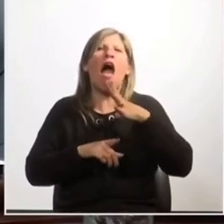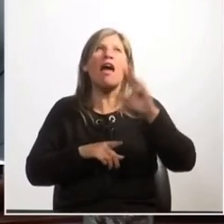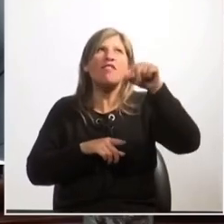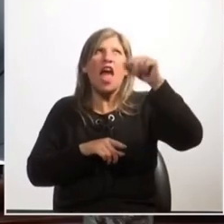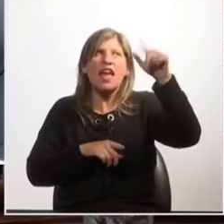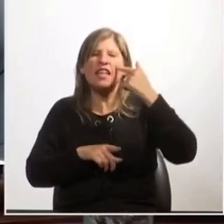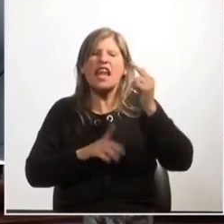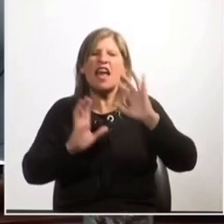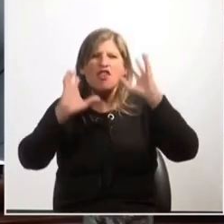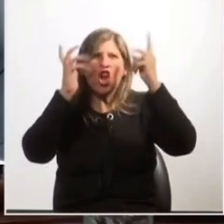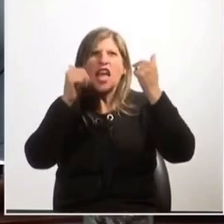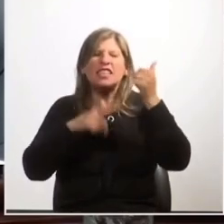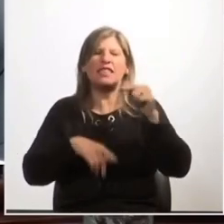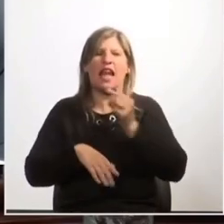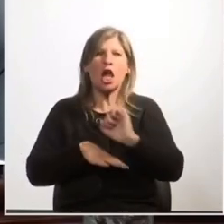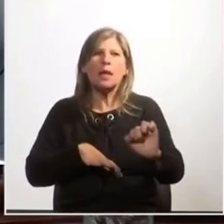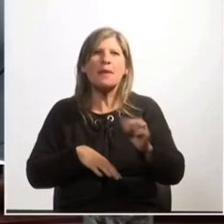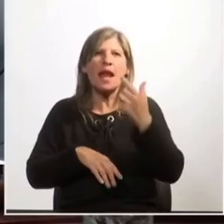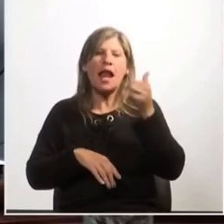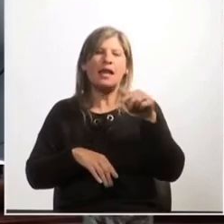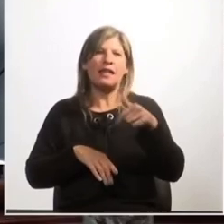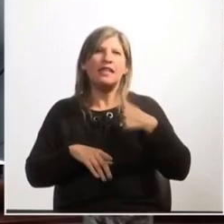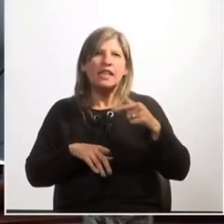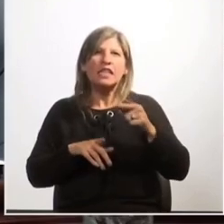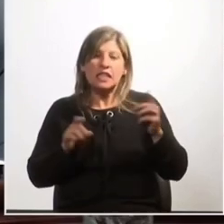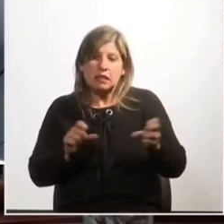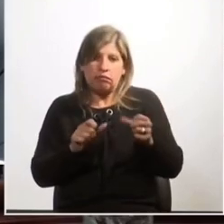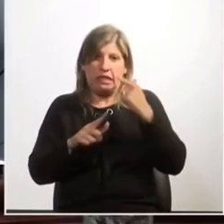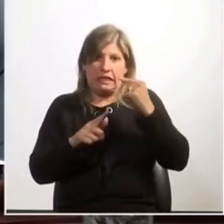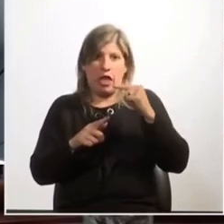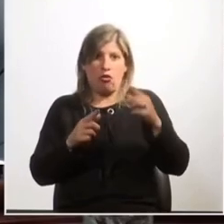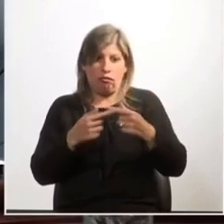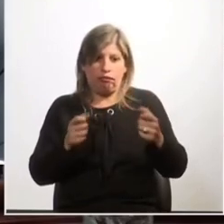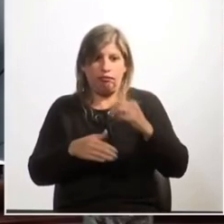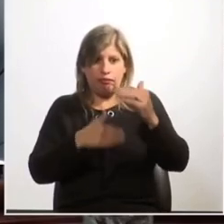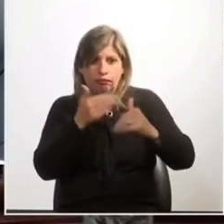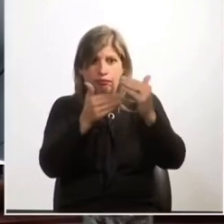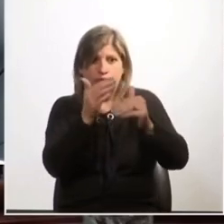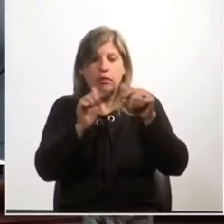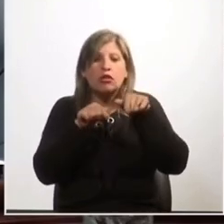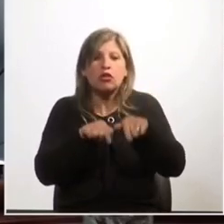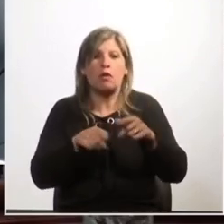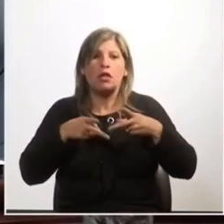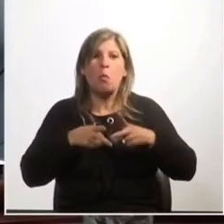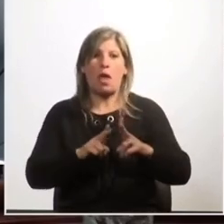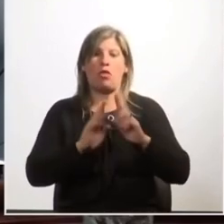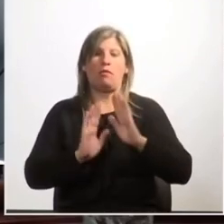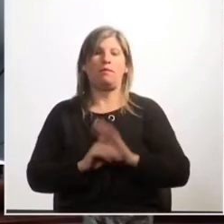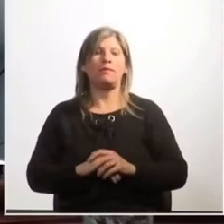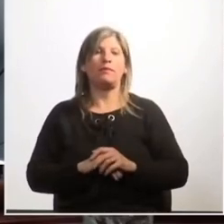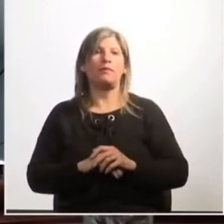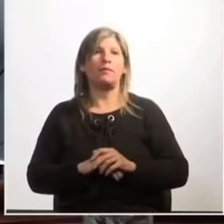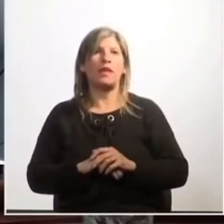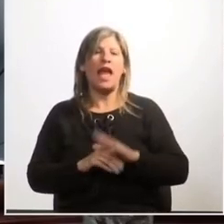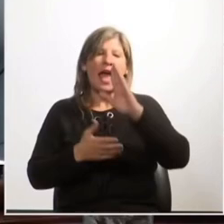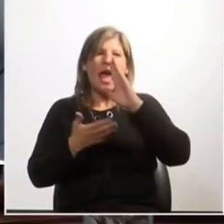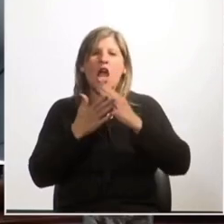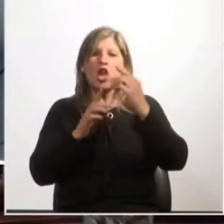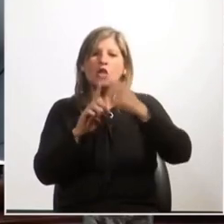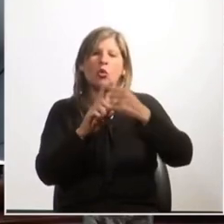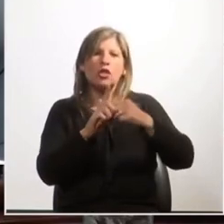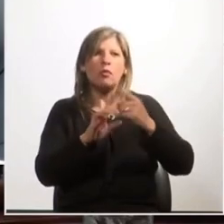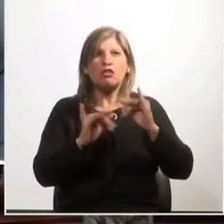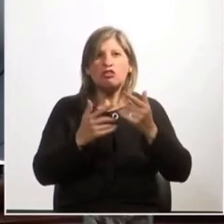y la violencia, y actuando metódicamente sobre ello. En estos últimos meses se ha configurado